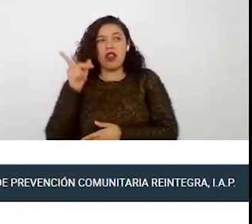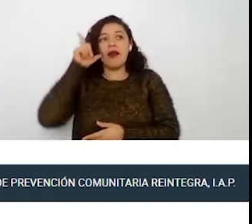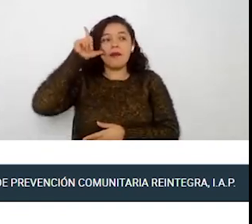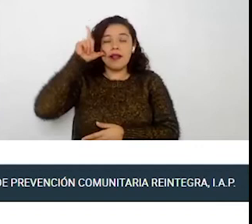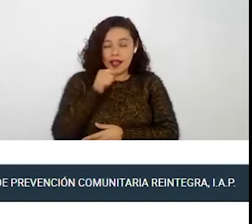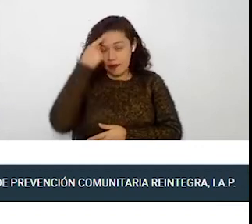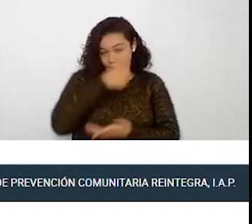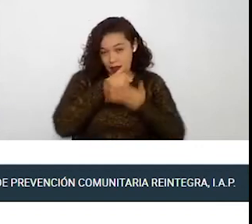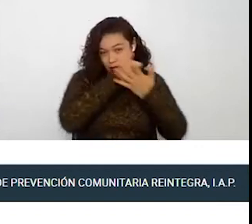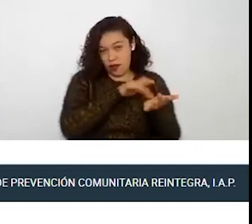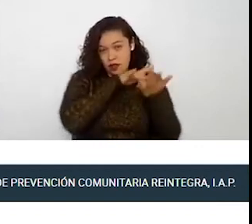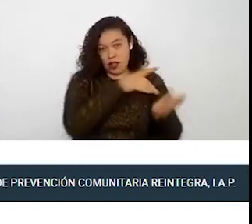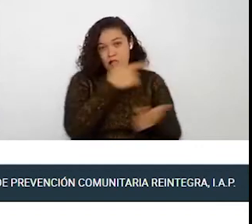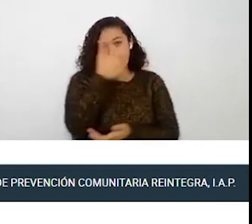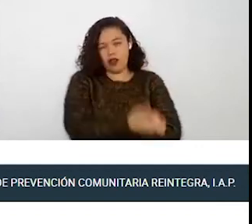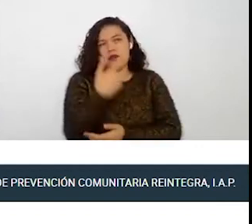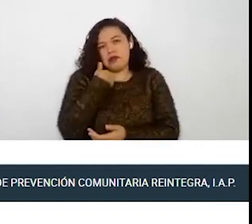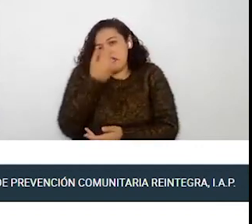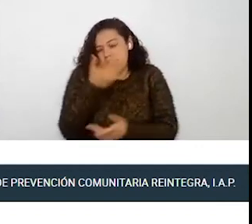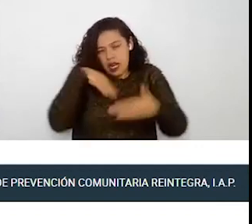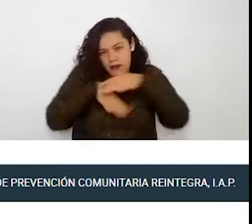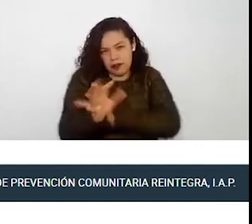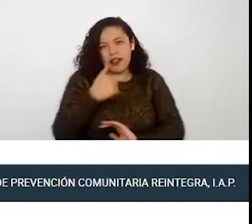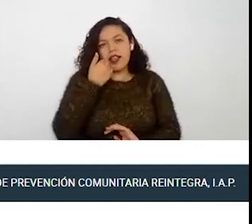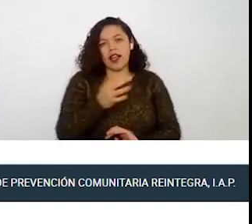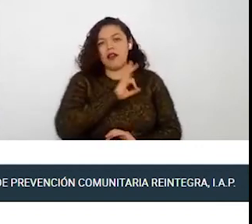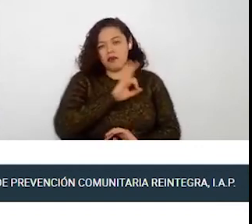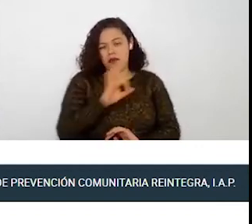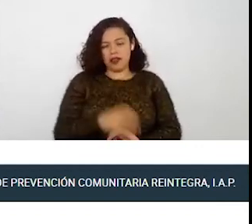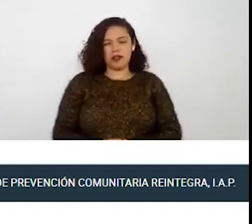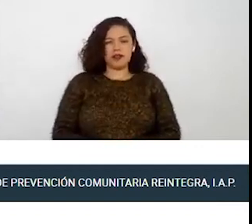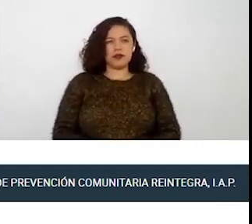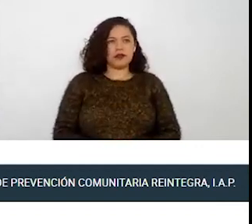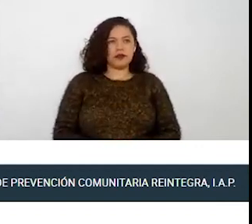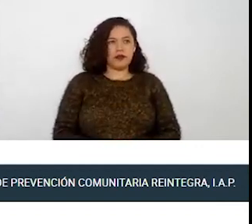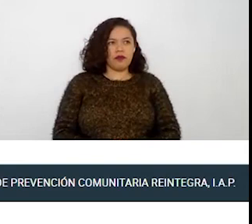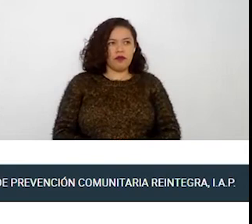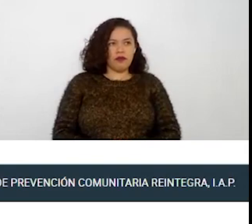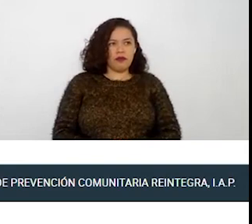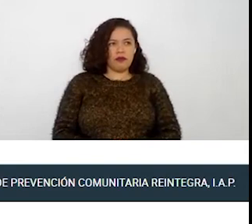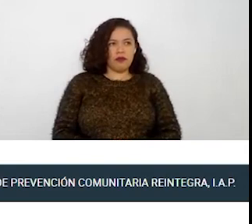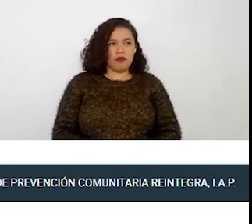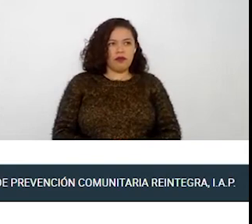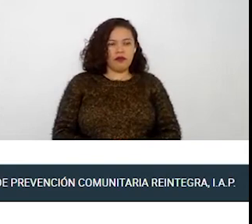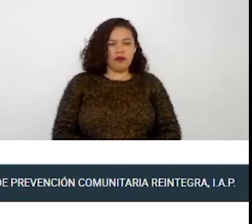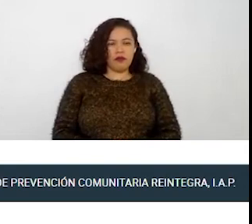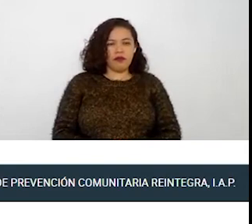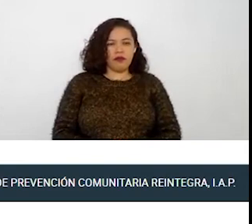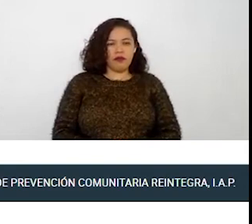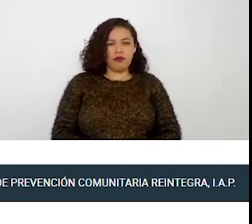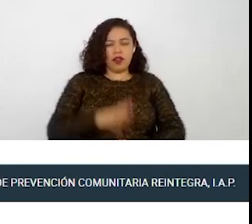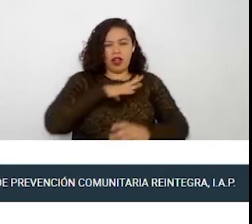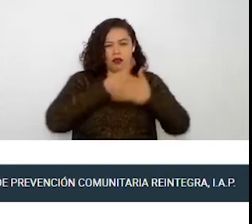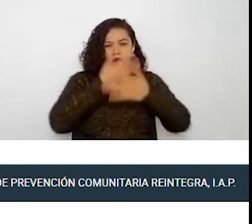plática de ayudas económicas por si quieren entrar Bueno entonces ya tenemos nuestro proyecto